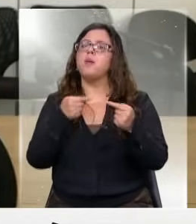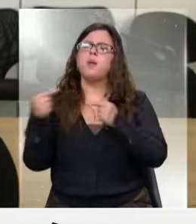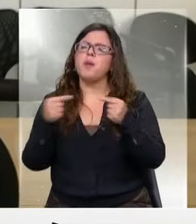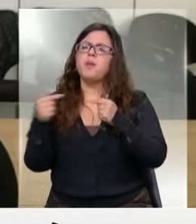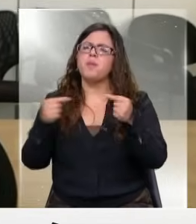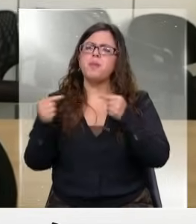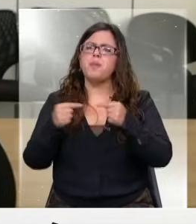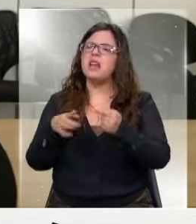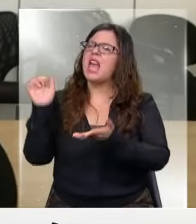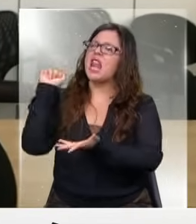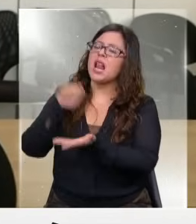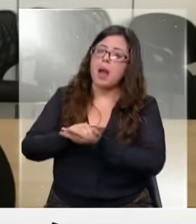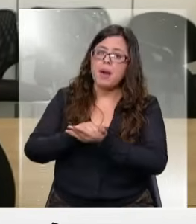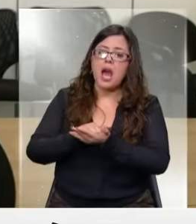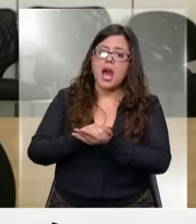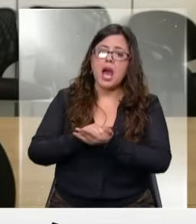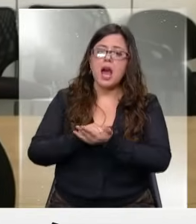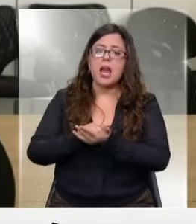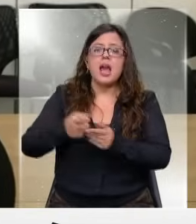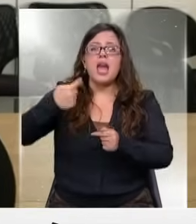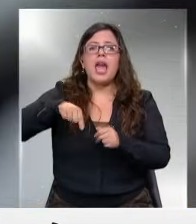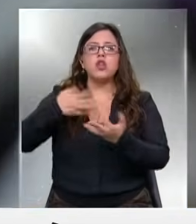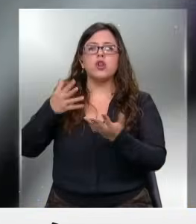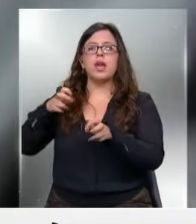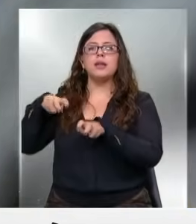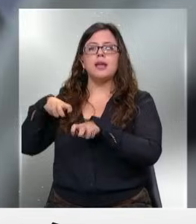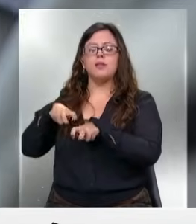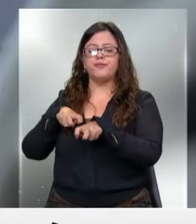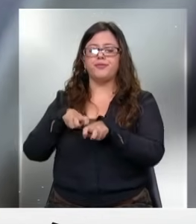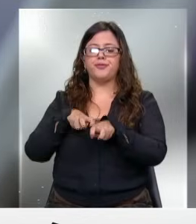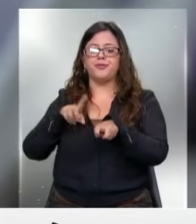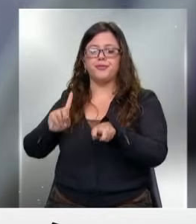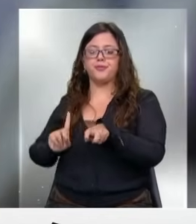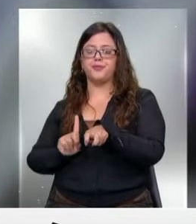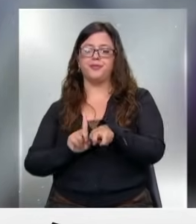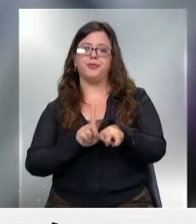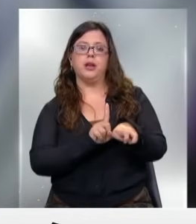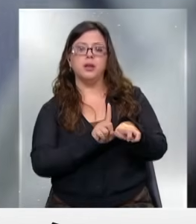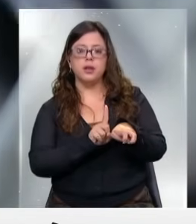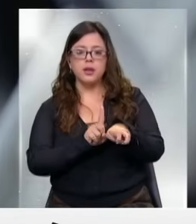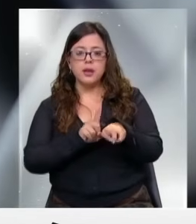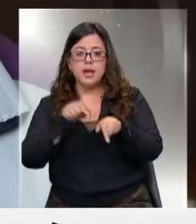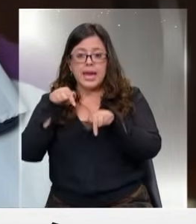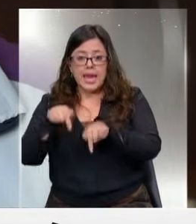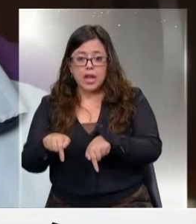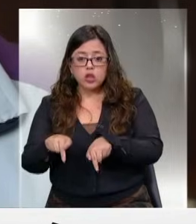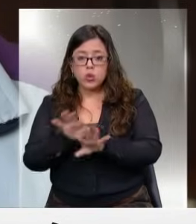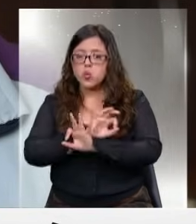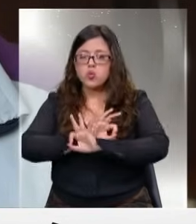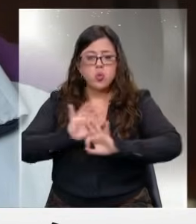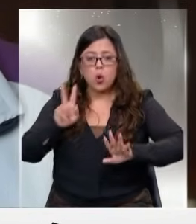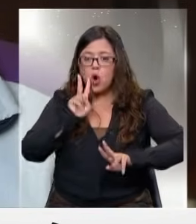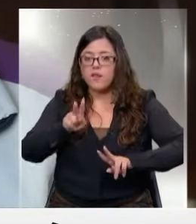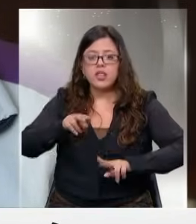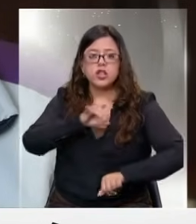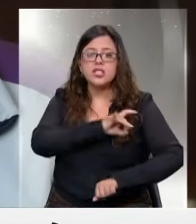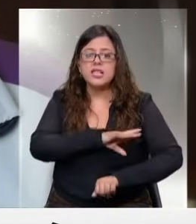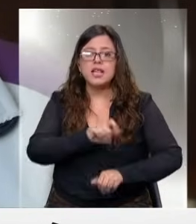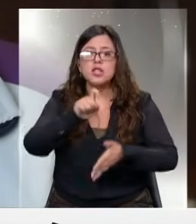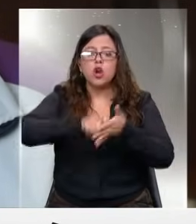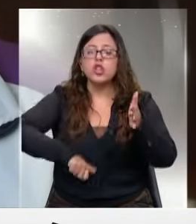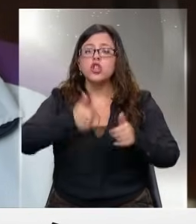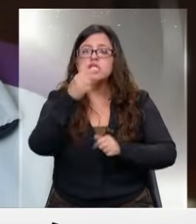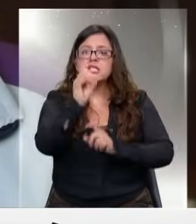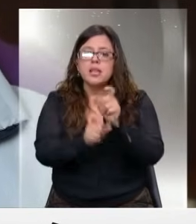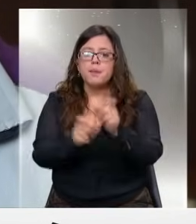y empezaba a alegar, se empezaban a acercar. Aquí ocurrió algo que no había ocurrido nunca en Chile. Se contrataron 60